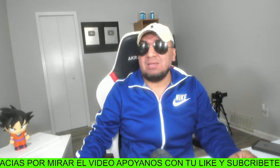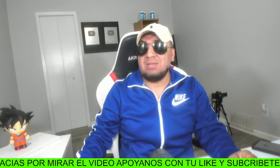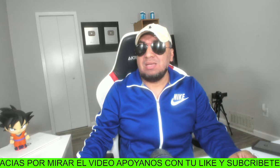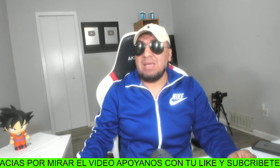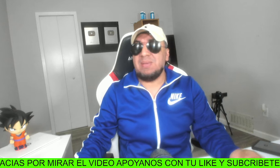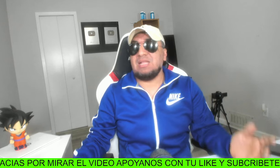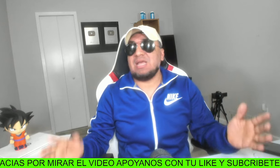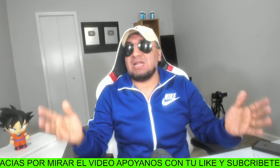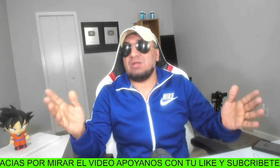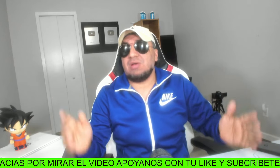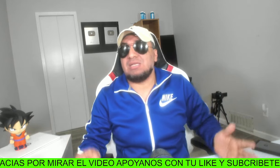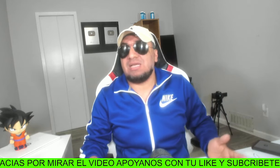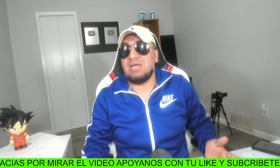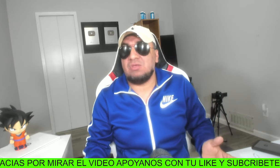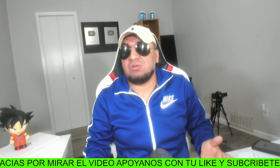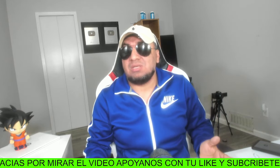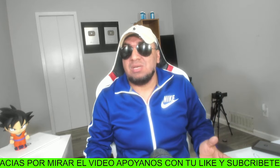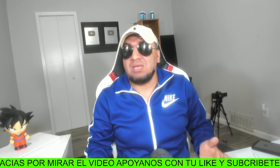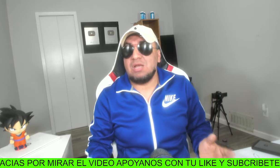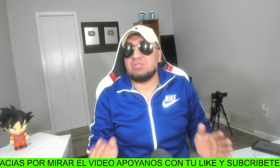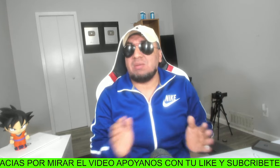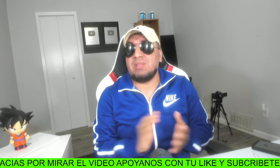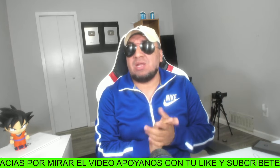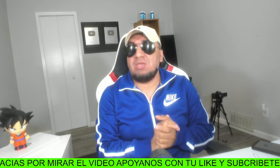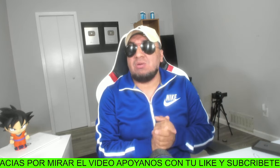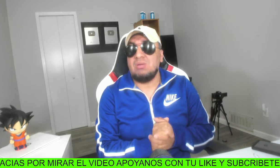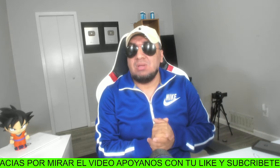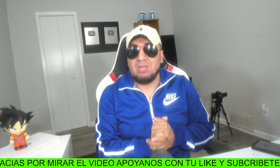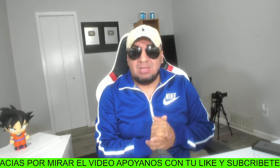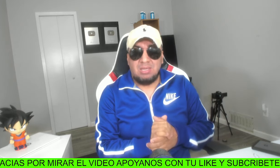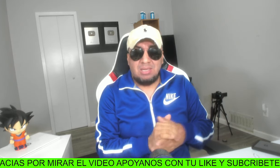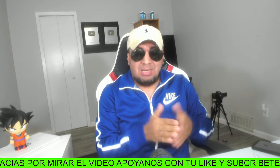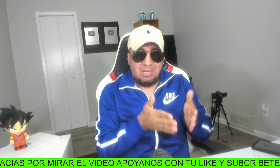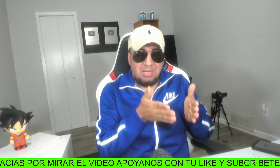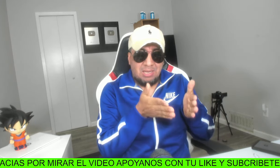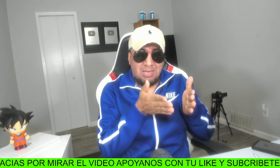presidente. En vez de estar dando gracias a Dios que los salvadoreños